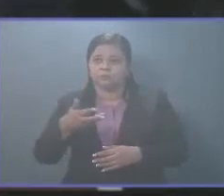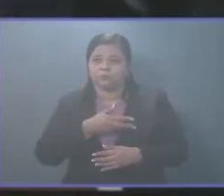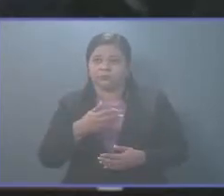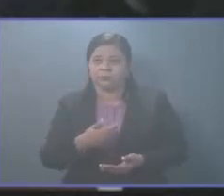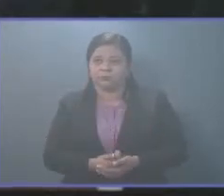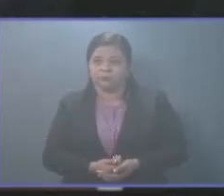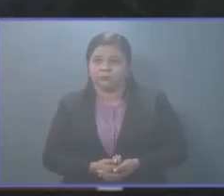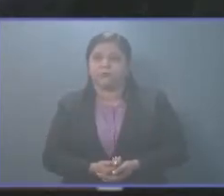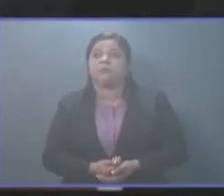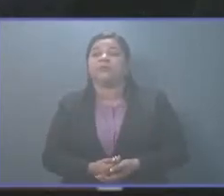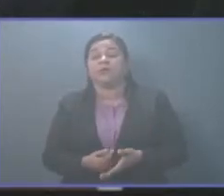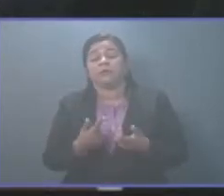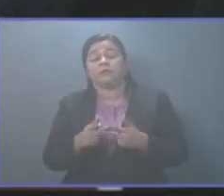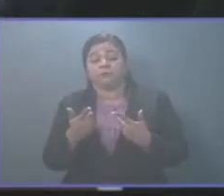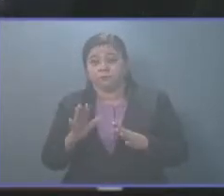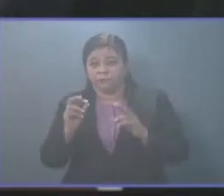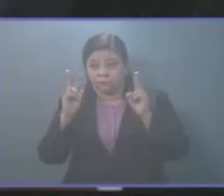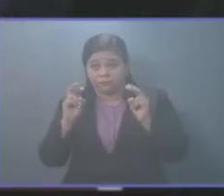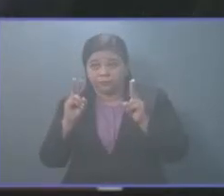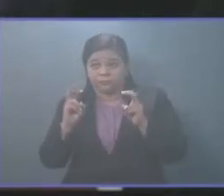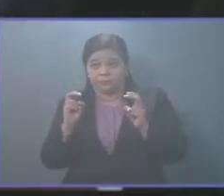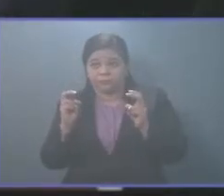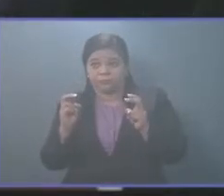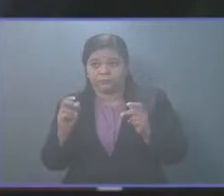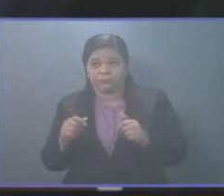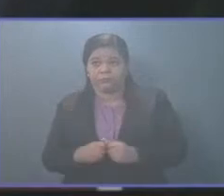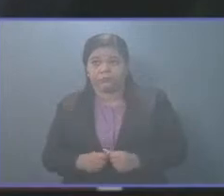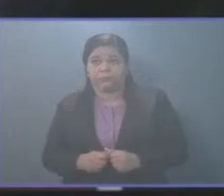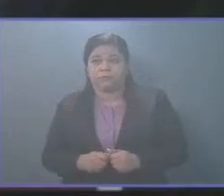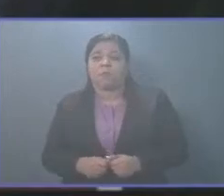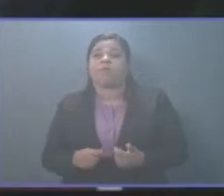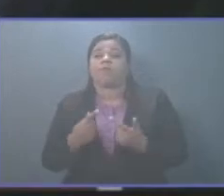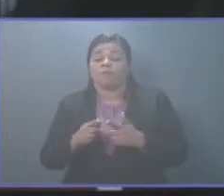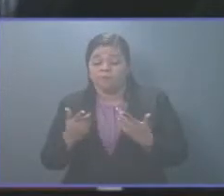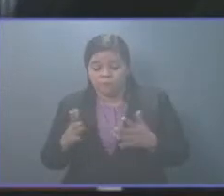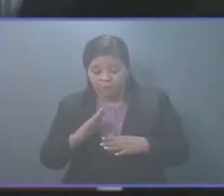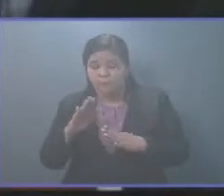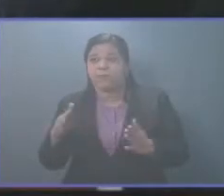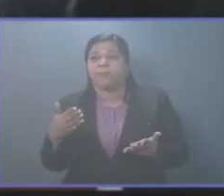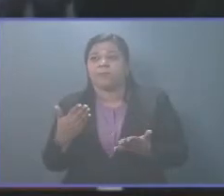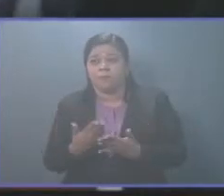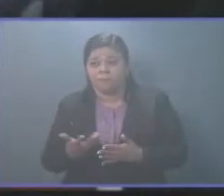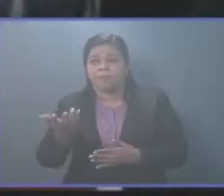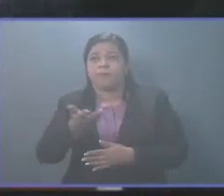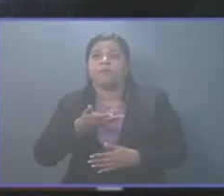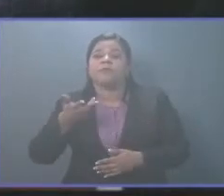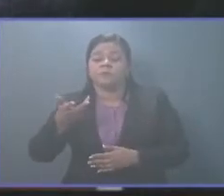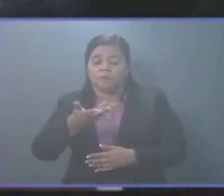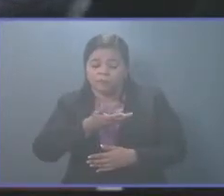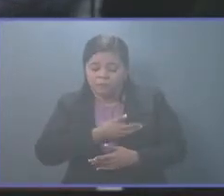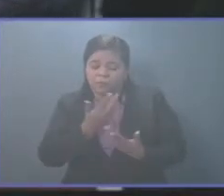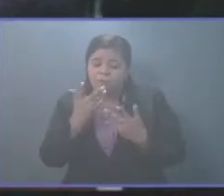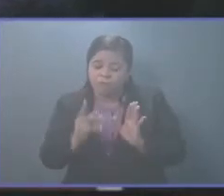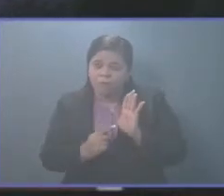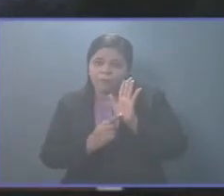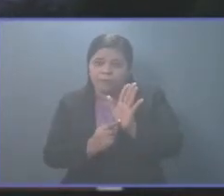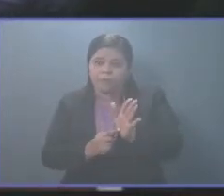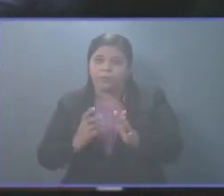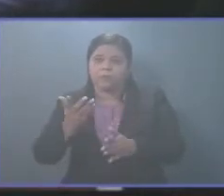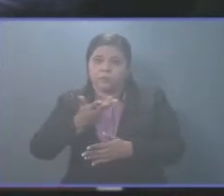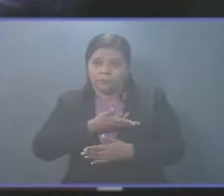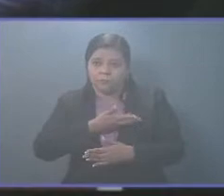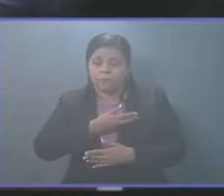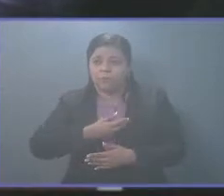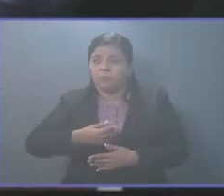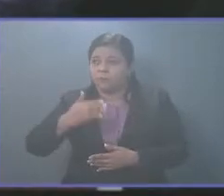Algunos colegas están preocupados por ese tema aquí, pero lo más importante es del informe que ustedes le han presentado a la Nación,